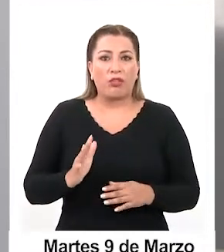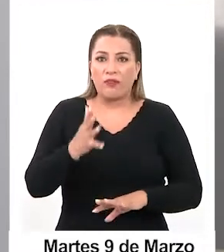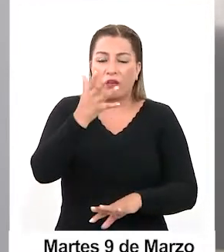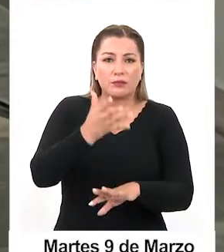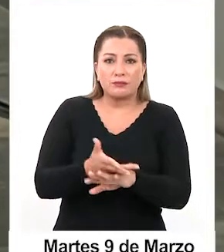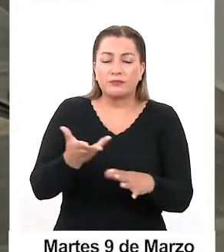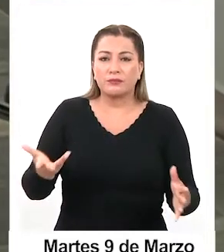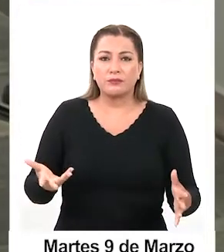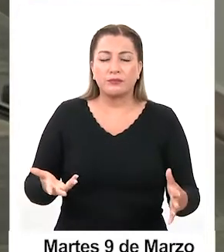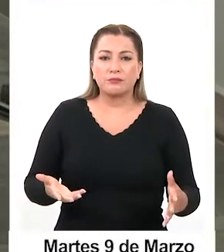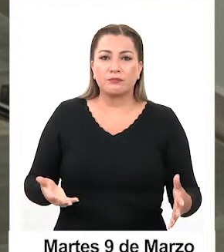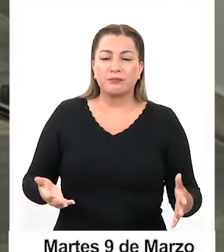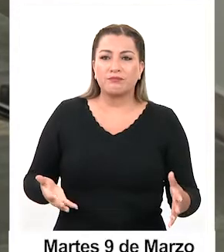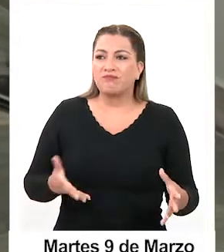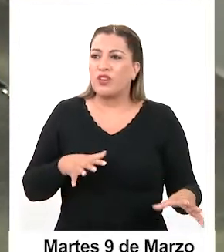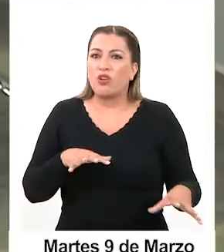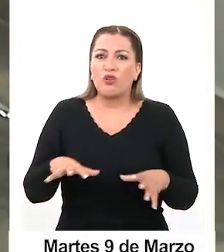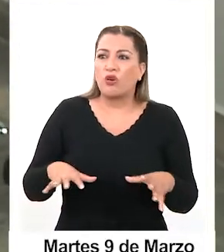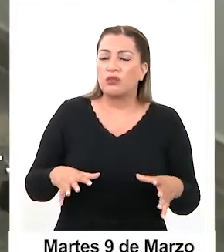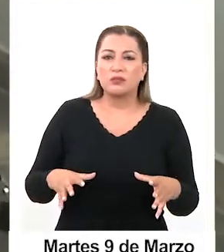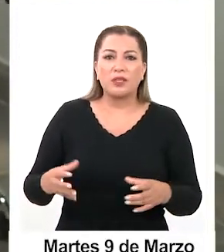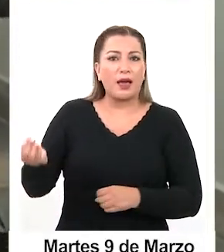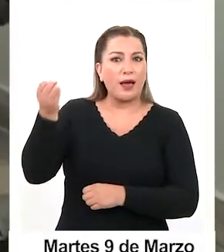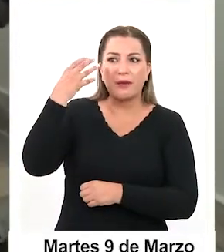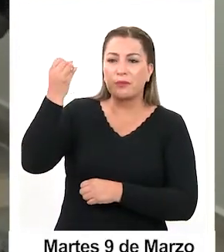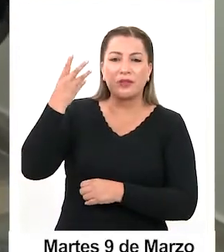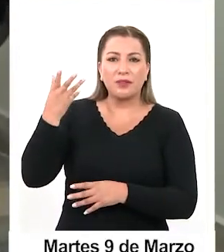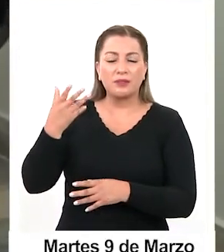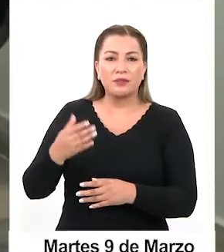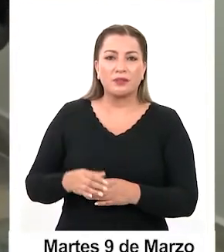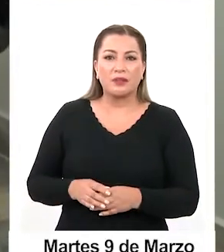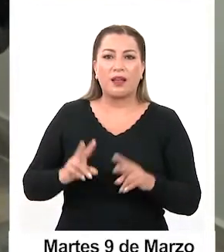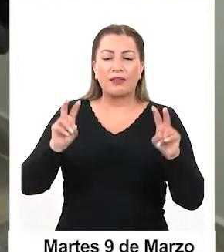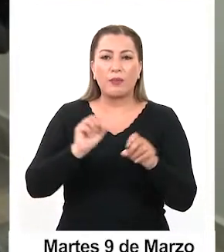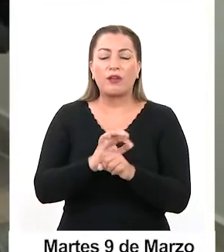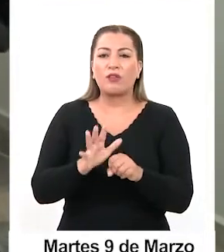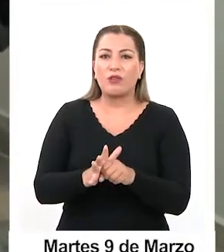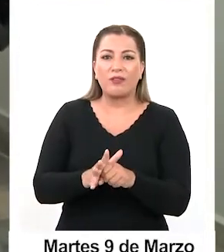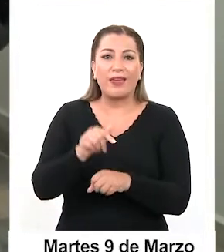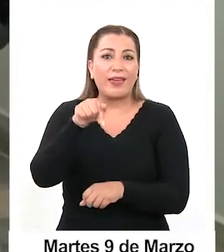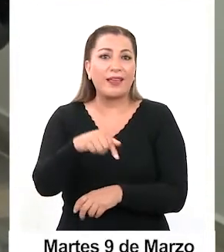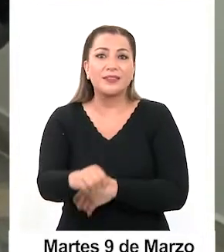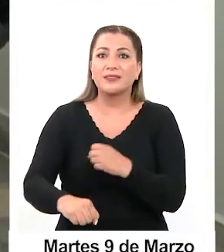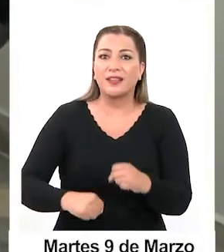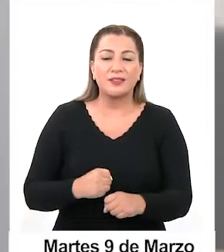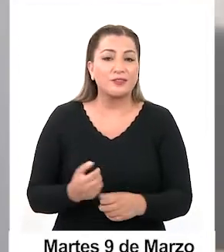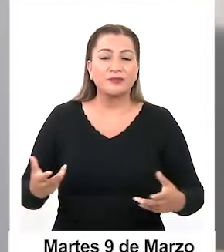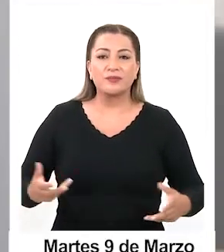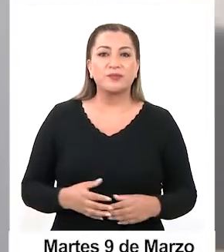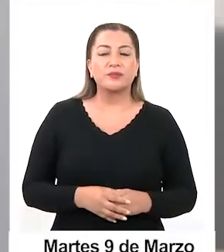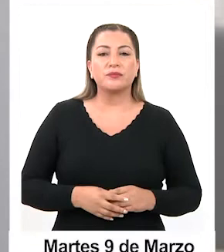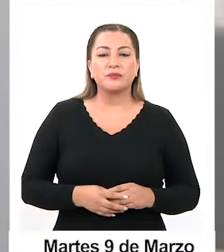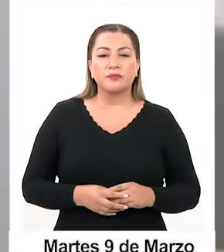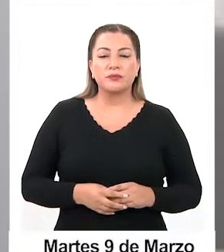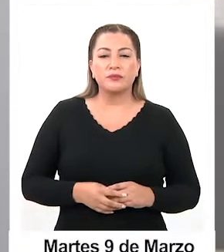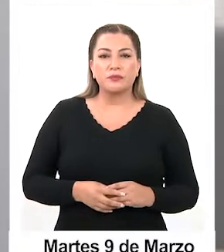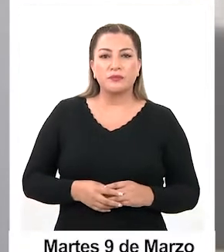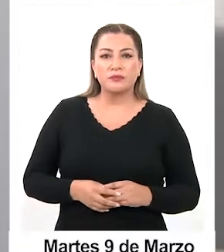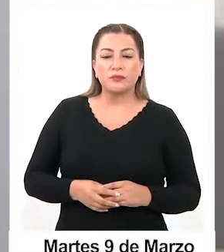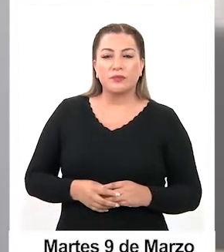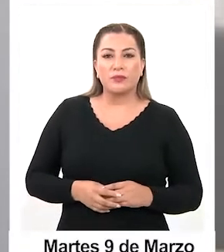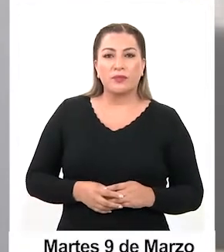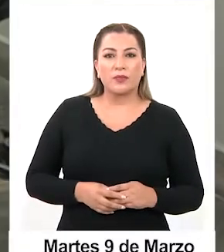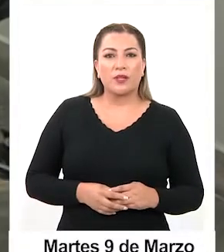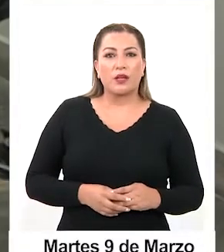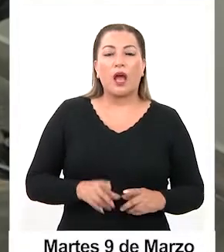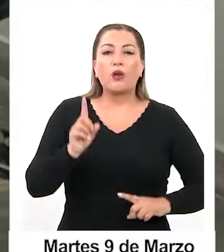digamos, mucho que ver cómo va a evolucionar el COVID durante este año. ¿Y cuánto influyó el desconocimiento de la